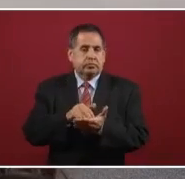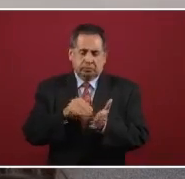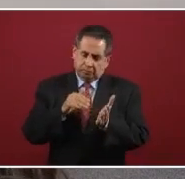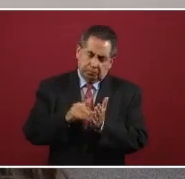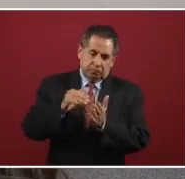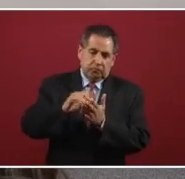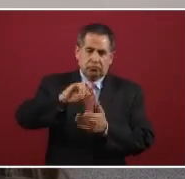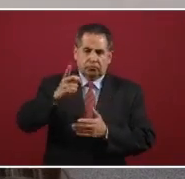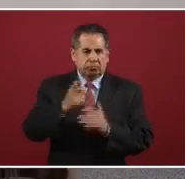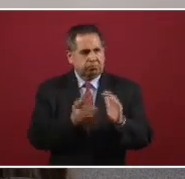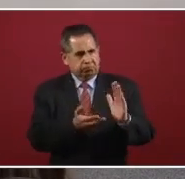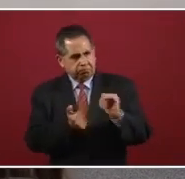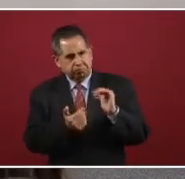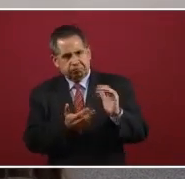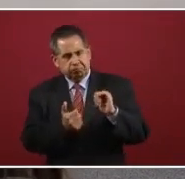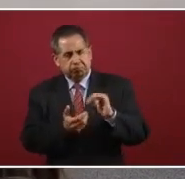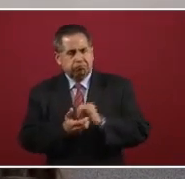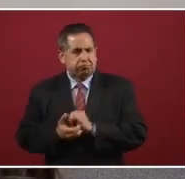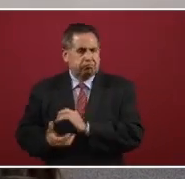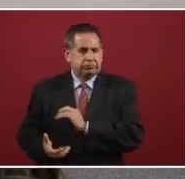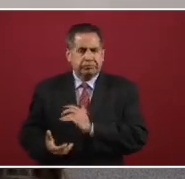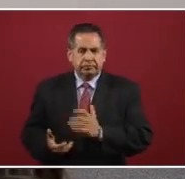35,000 millones de dólares,